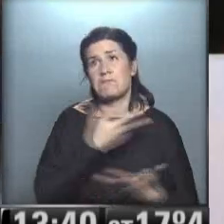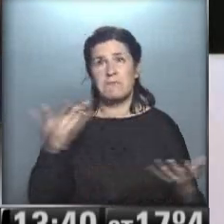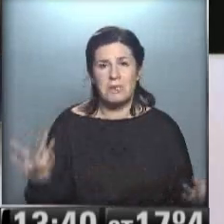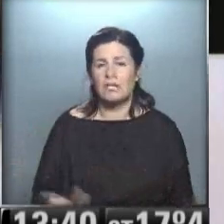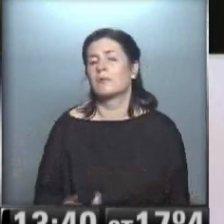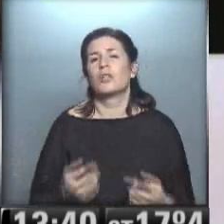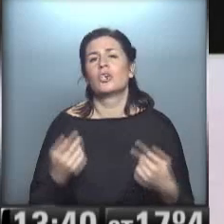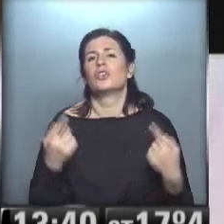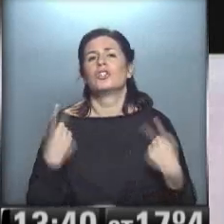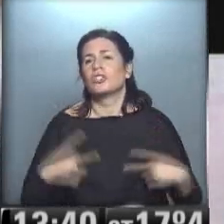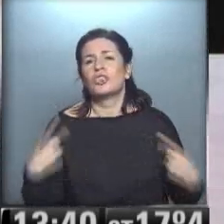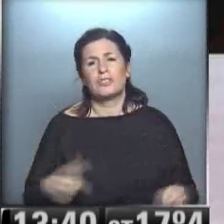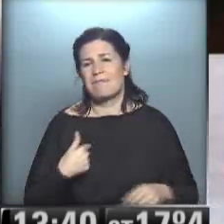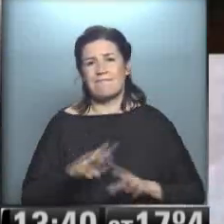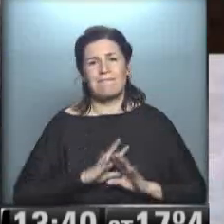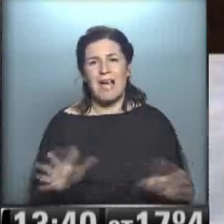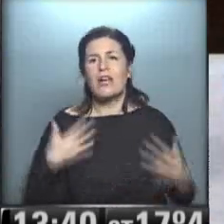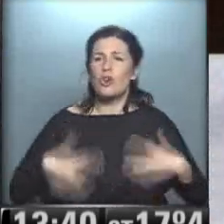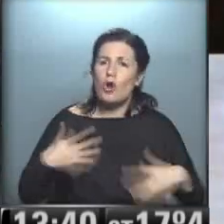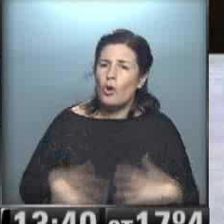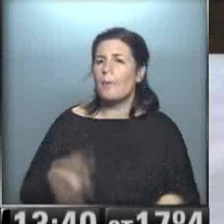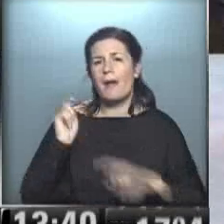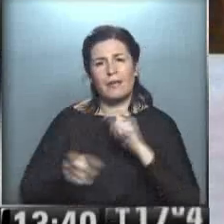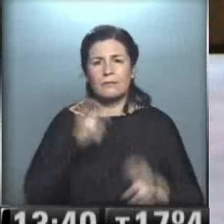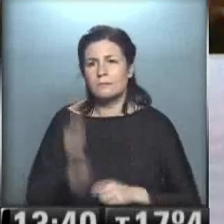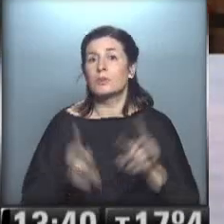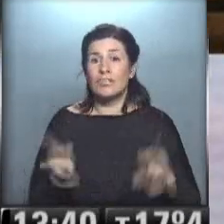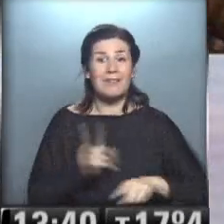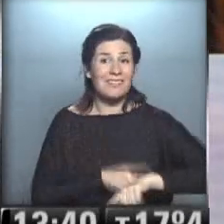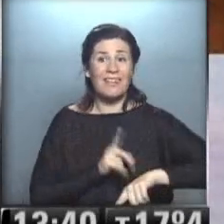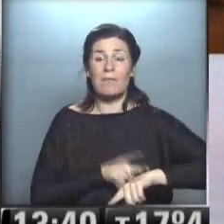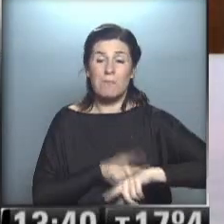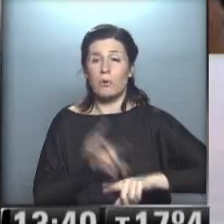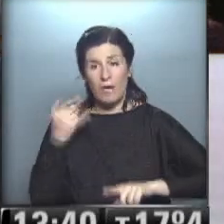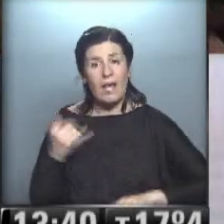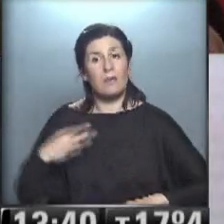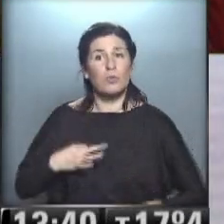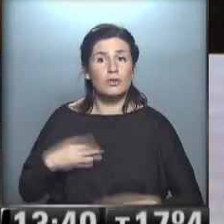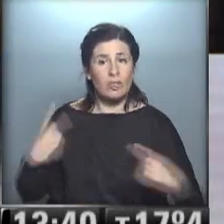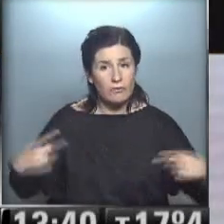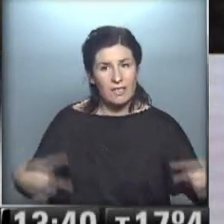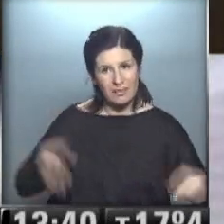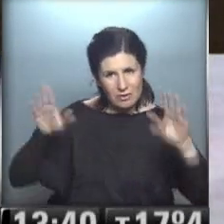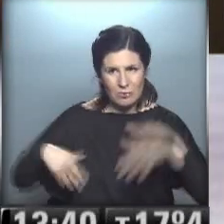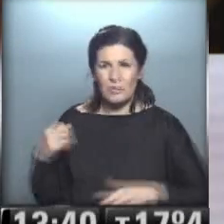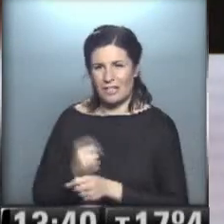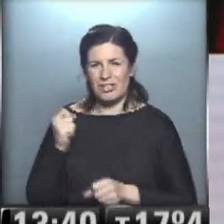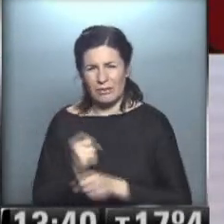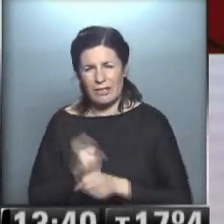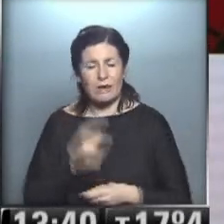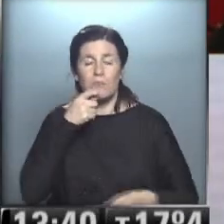van dejando por ahí, o ropa, lo que sea, pero también con tiempo, hay mucho voluntario. Hoy, por ejemplo, el día de hoy, para